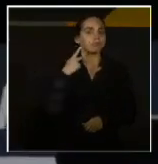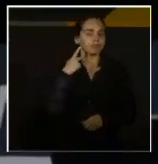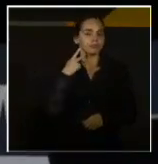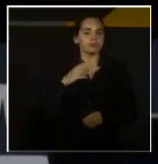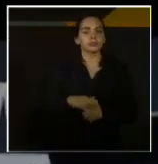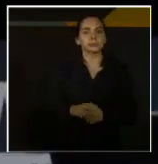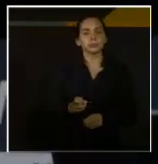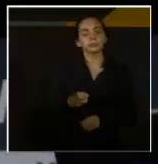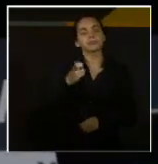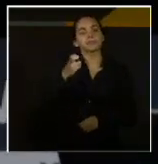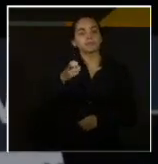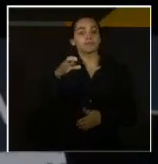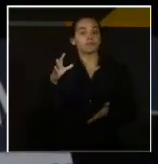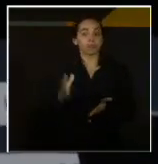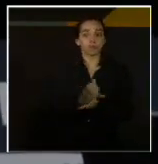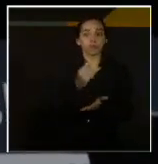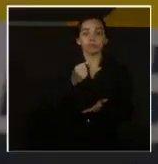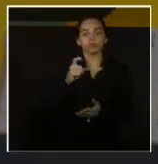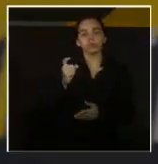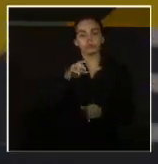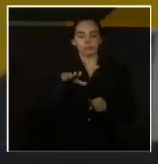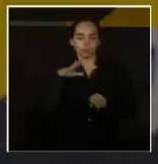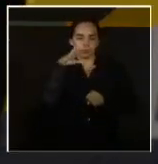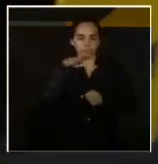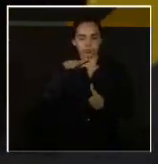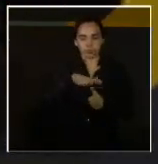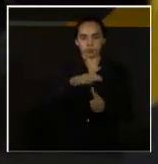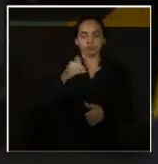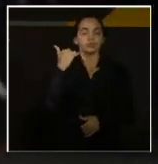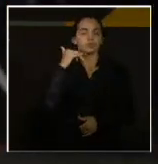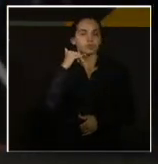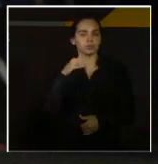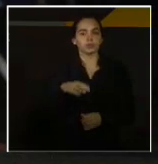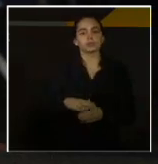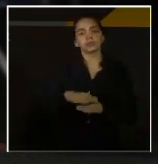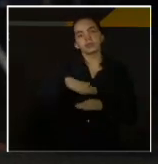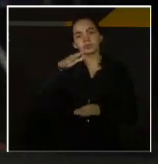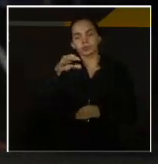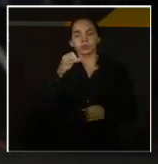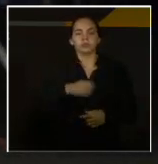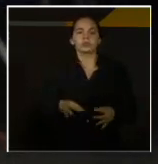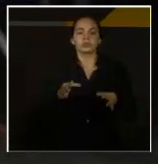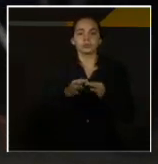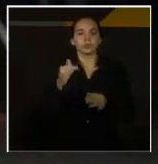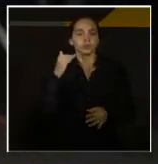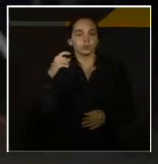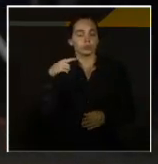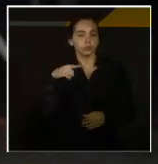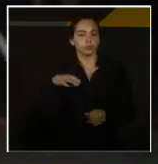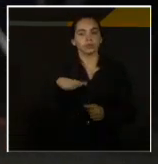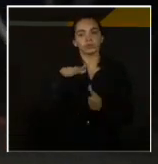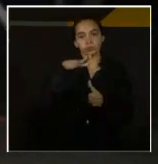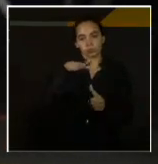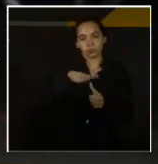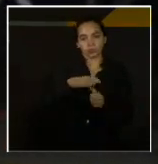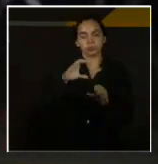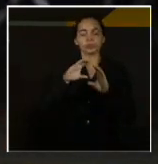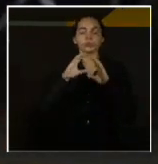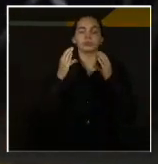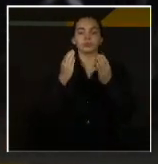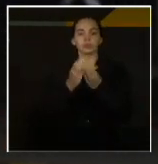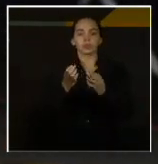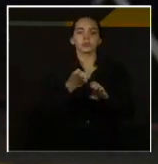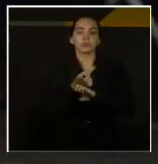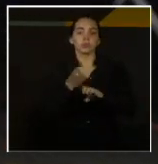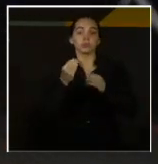Y eso se logra cuando ponemos sobre la mesa a Yucatán. Me tocó encabezar el Congreso del Estado con mayor número